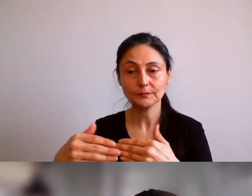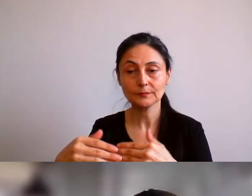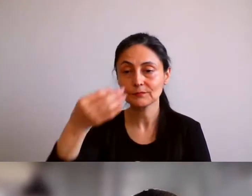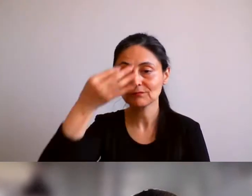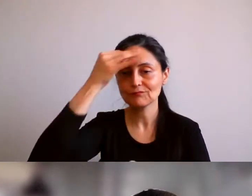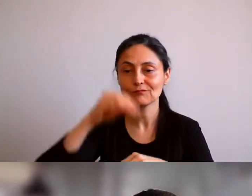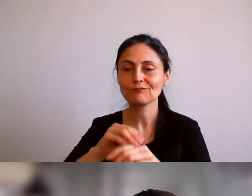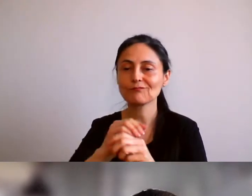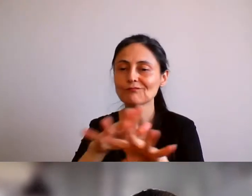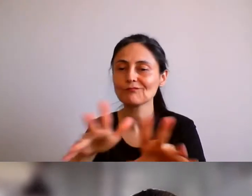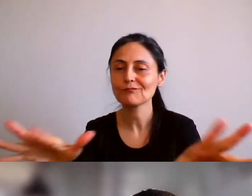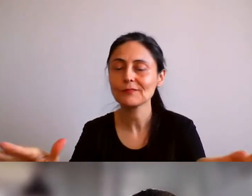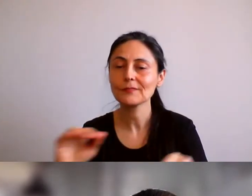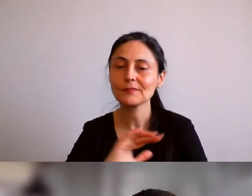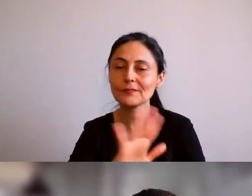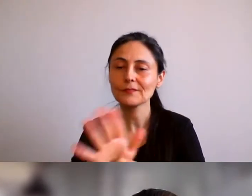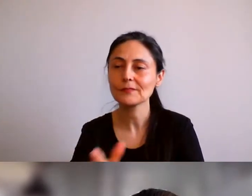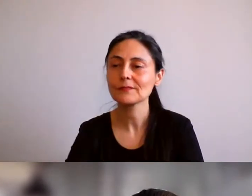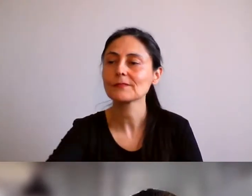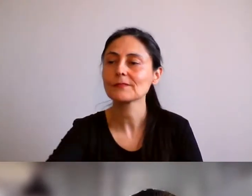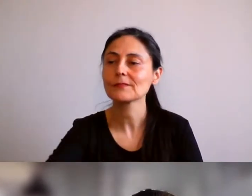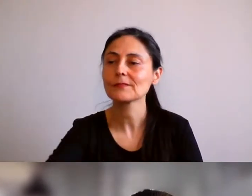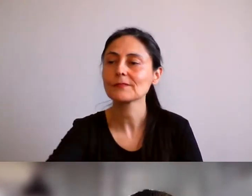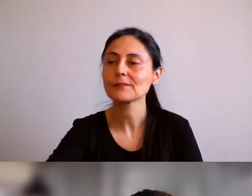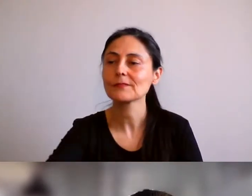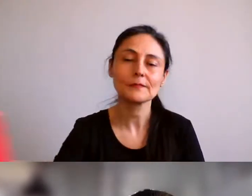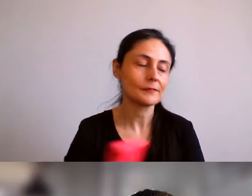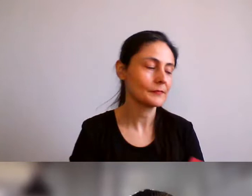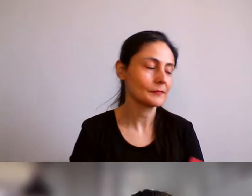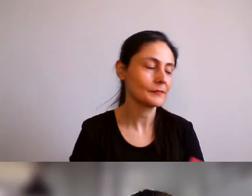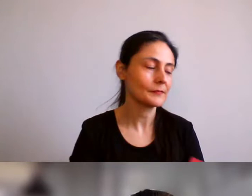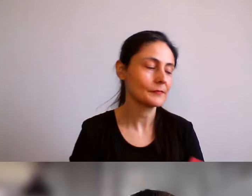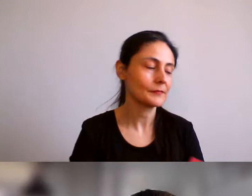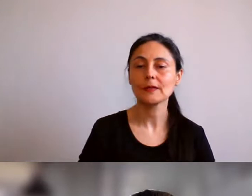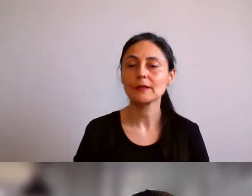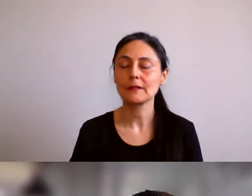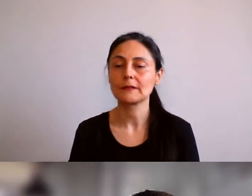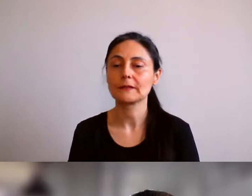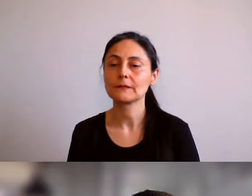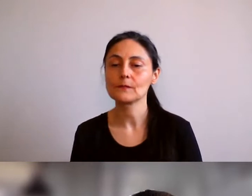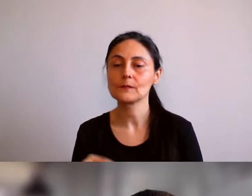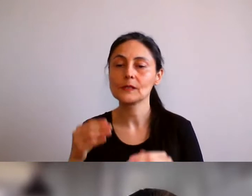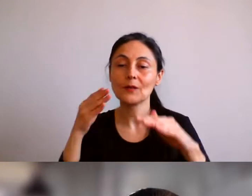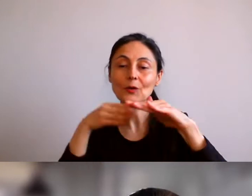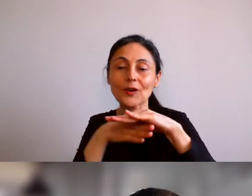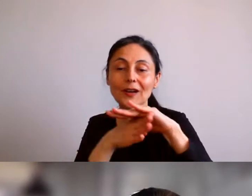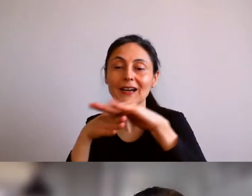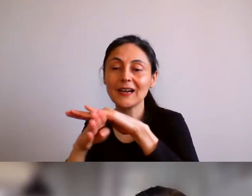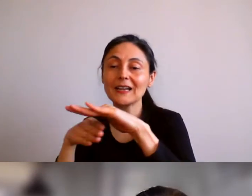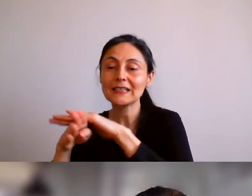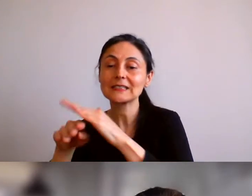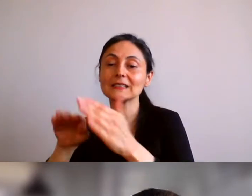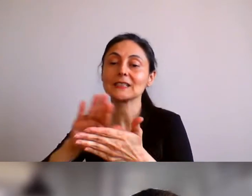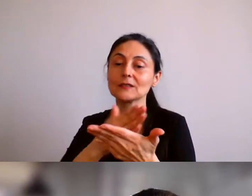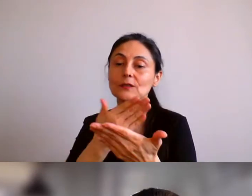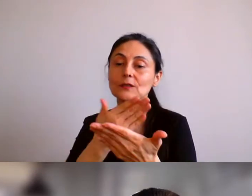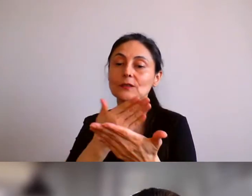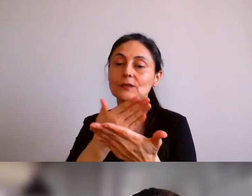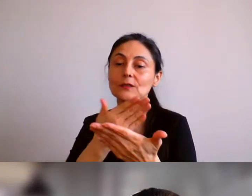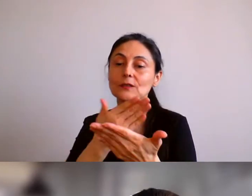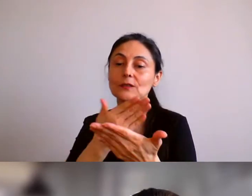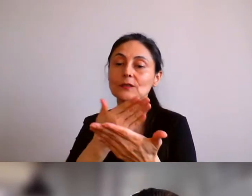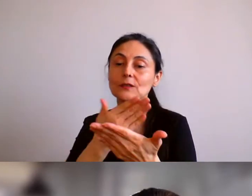en tema a nivel más político y gremial, el tema del acceso a la salud, ¿cierto? Aquí el tema de salud mental,